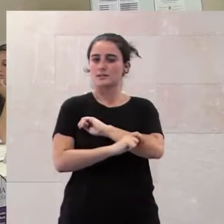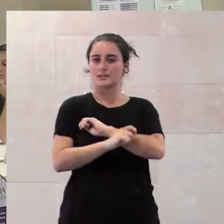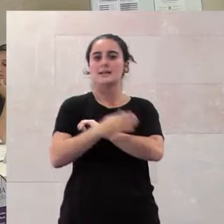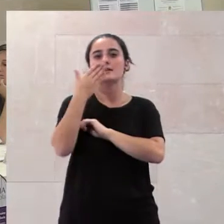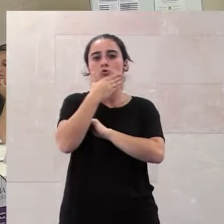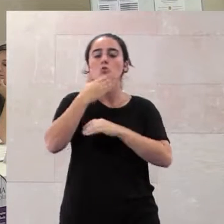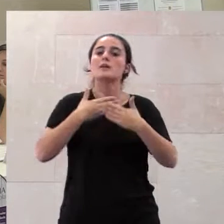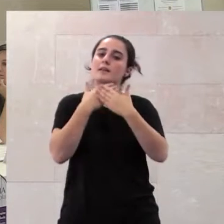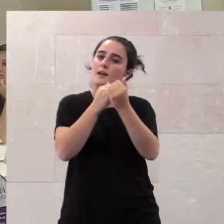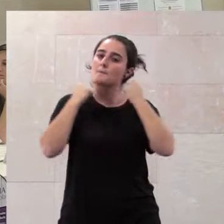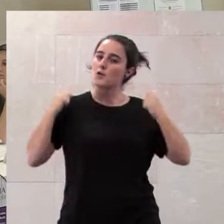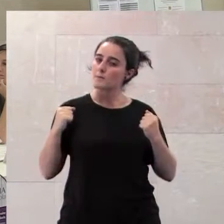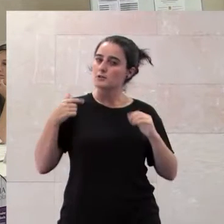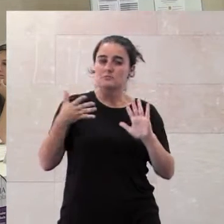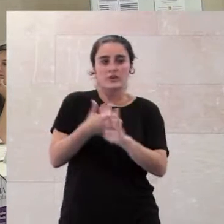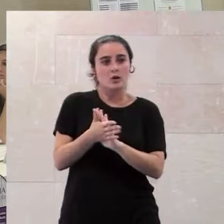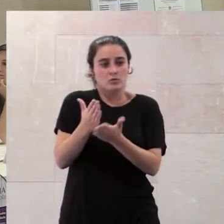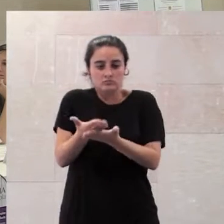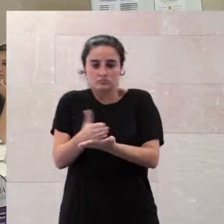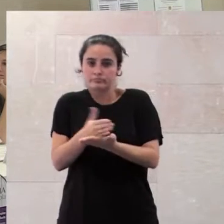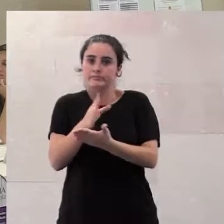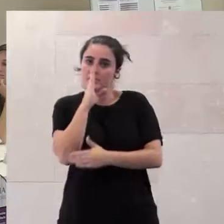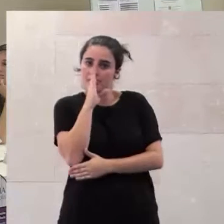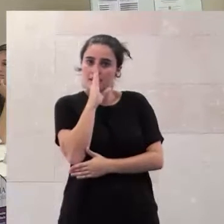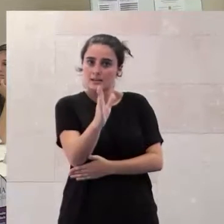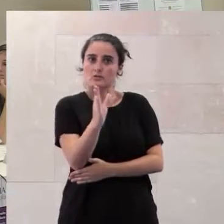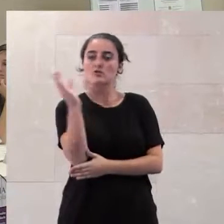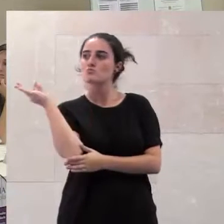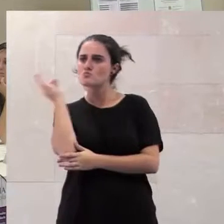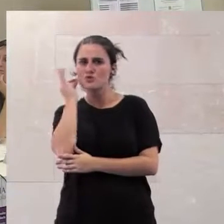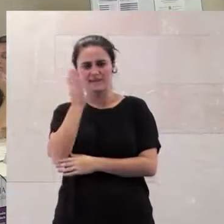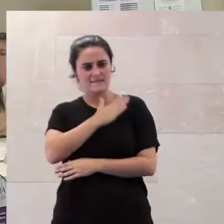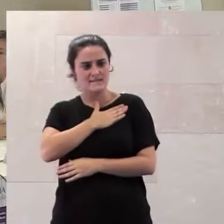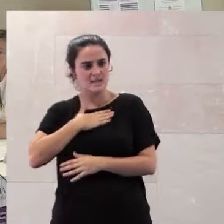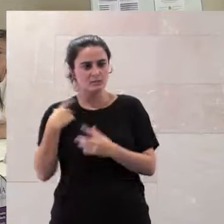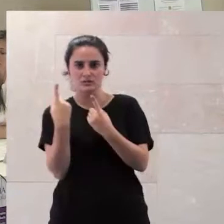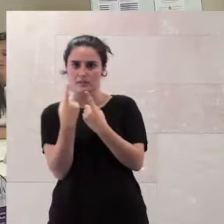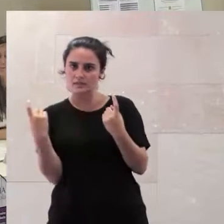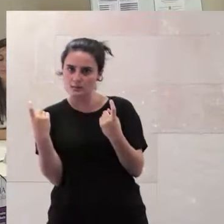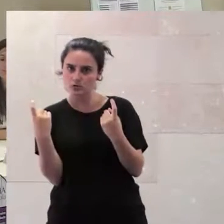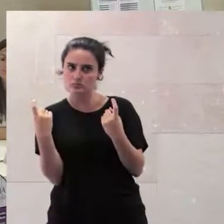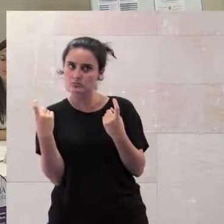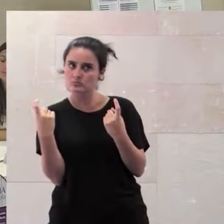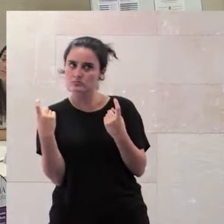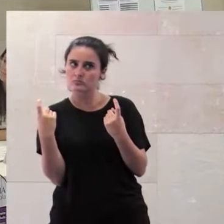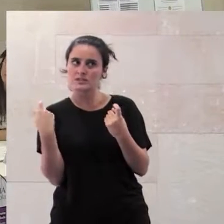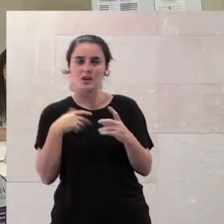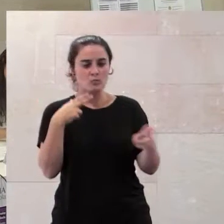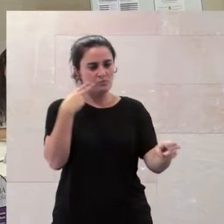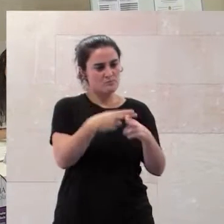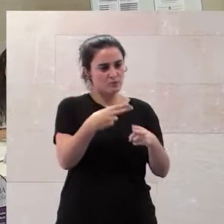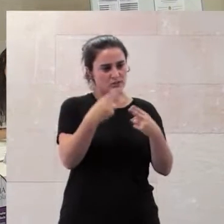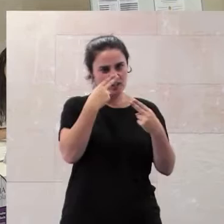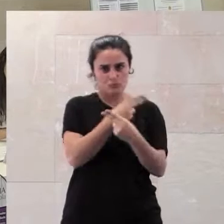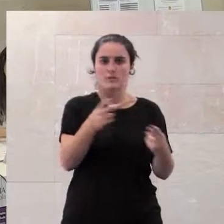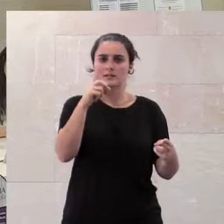escuelas de empoderamiento, ¿no?, que sean interlocutoras directas de lo que las mujeres queremos y necesitamos y que las políticas públicas se hagan